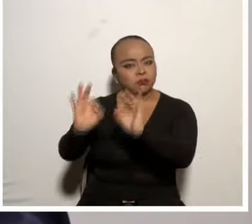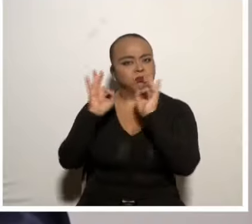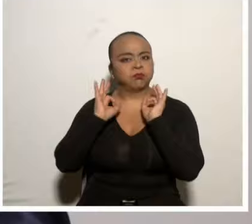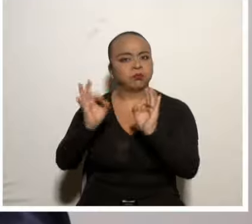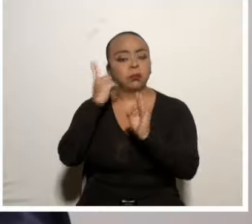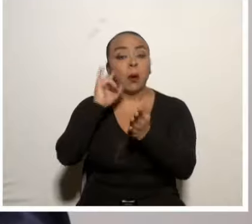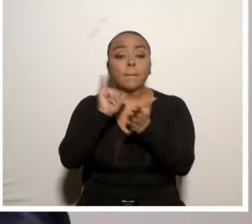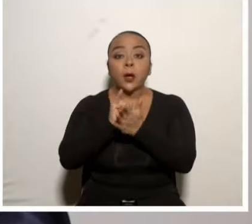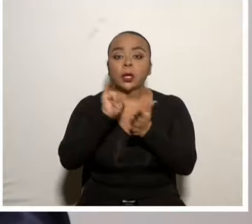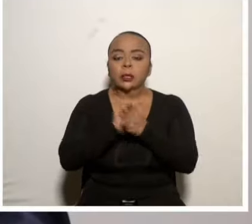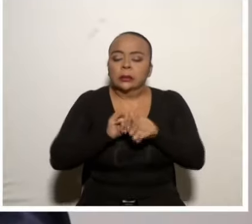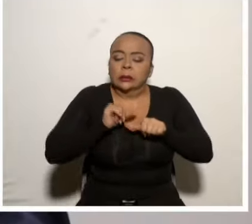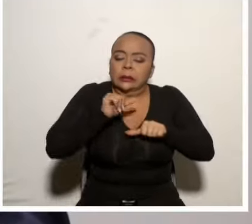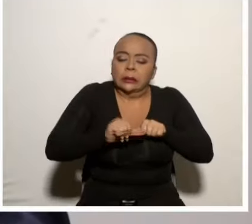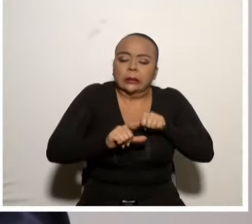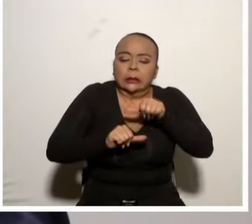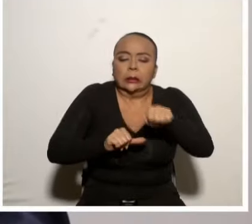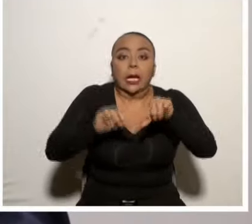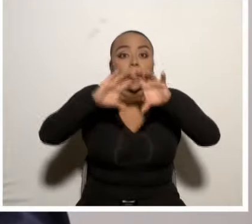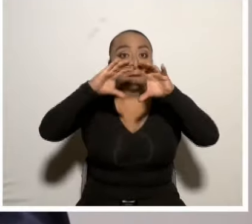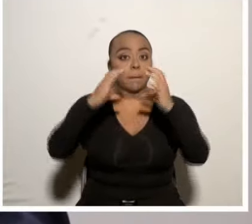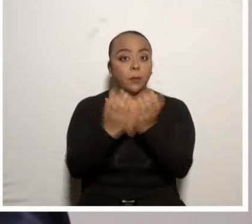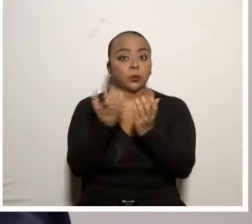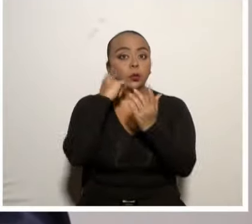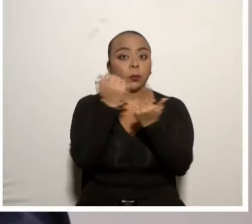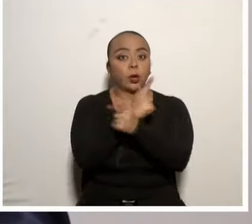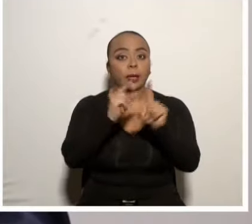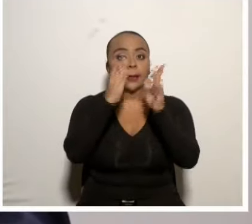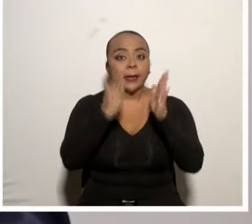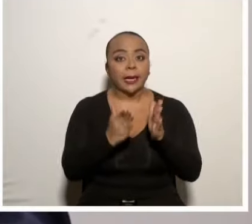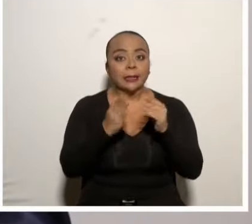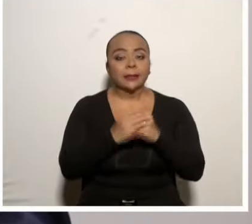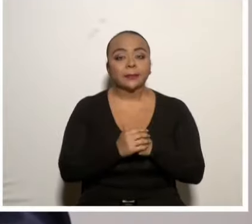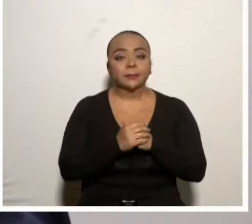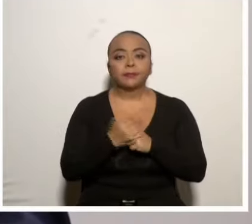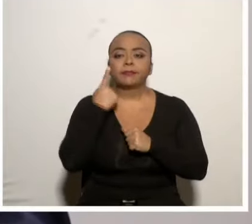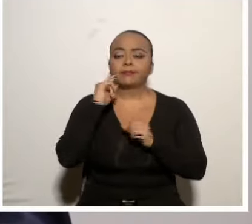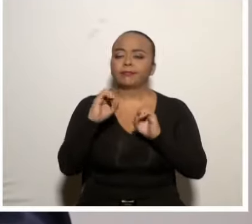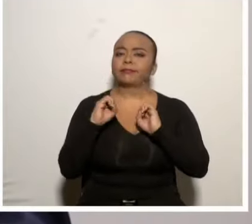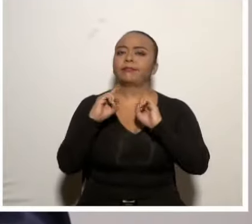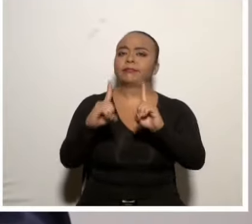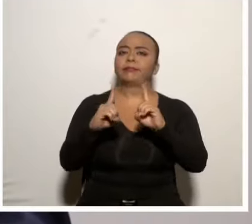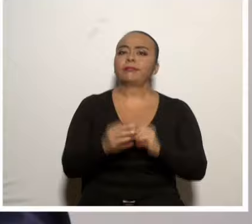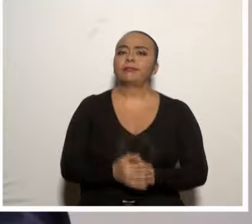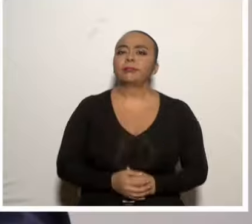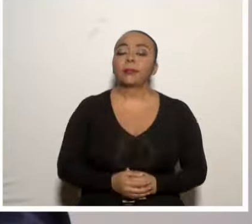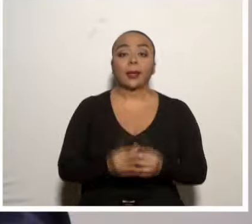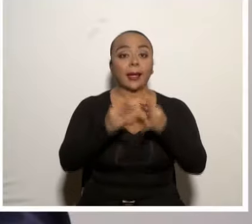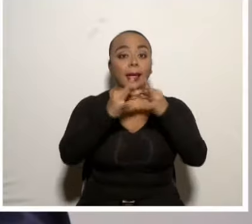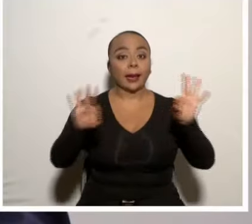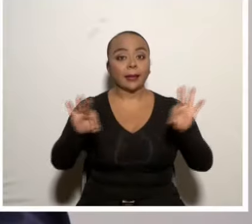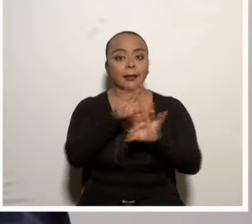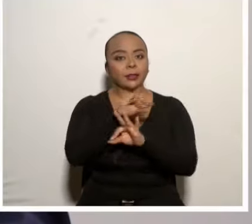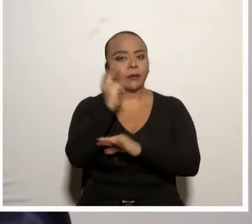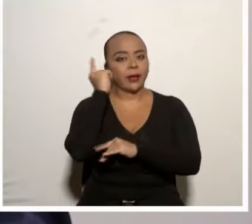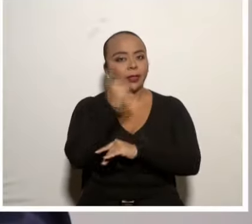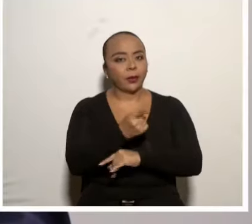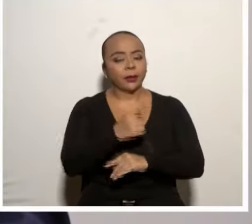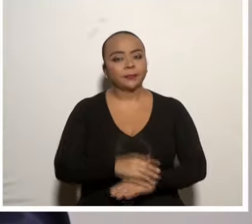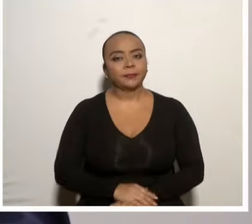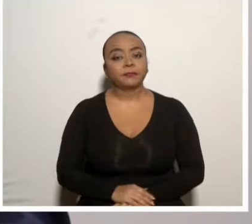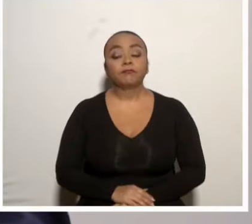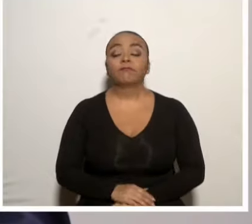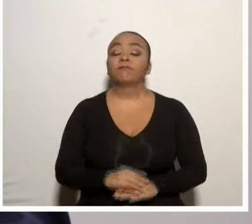grandes esfuerzos en el mundo entero por parte de los liberales para que la educación sea gratuita y obligatoria.